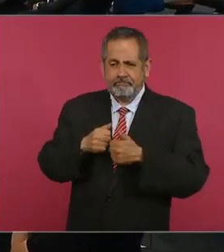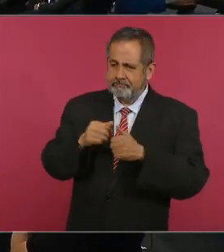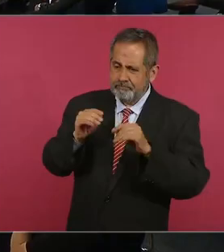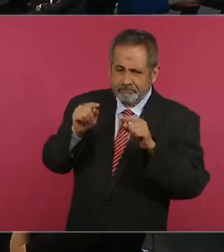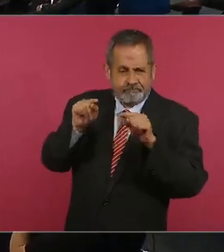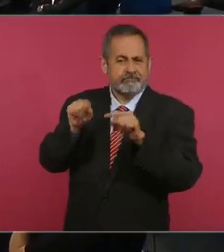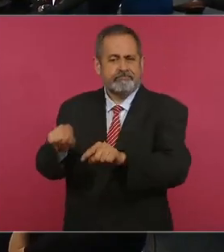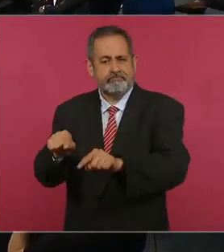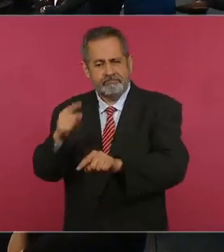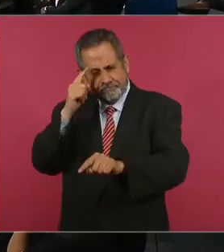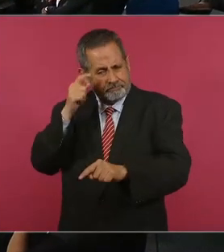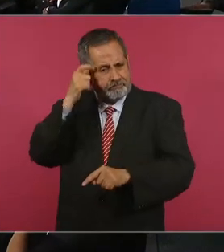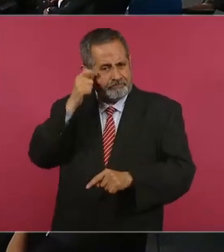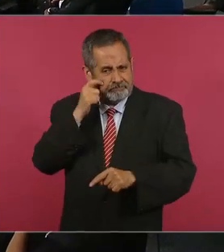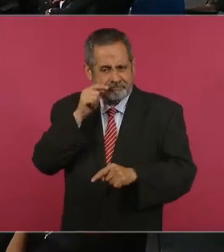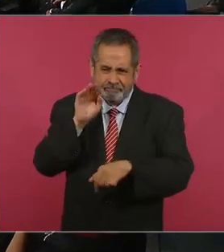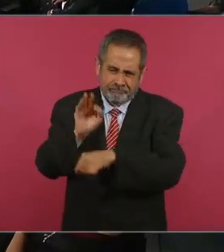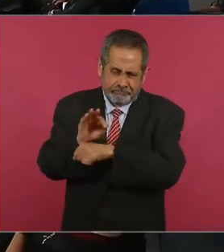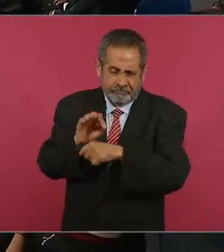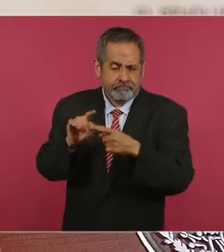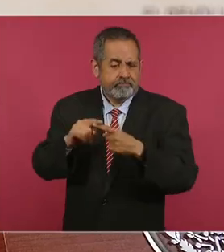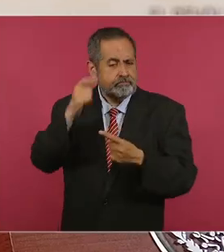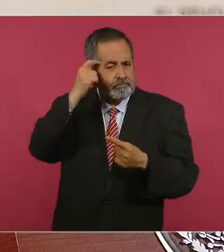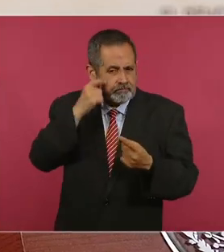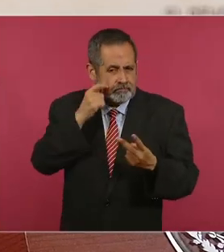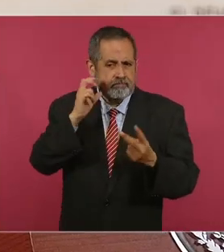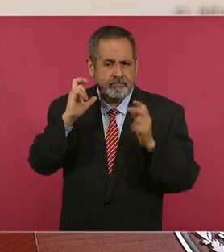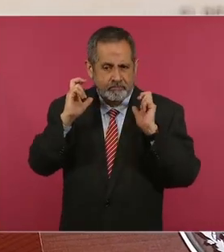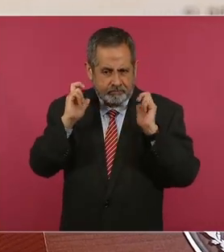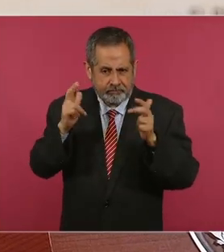Guerrero? Guerrero, Chiapas y Oaxaca,